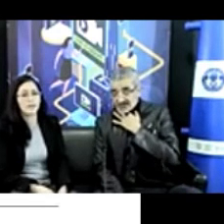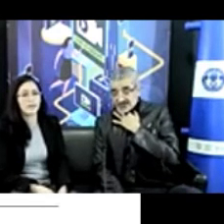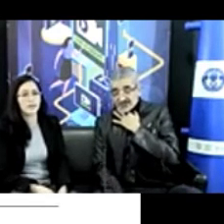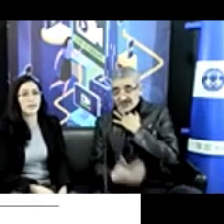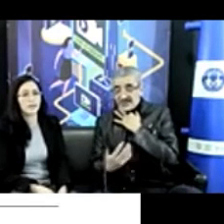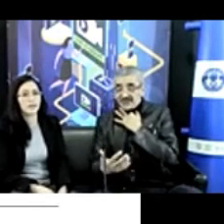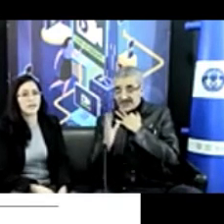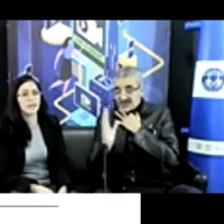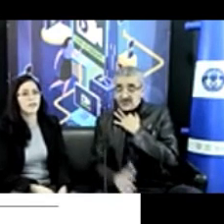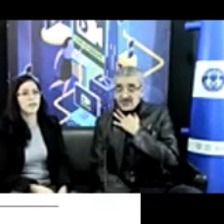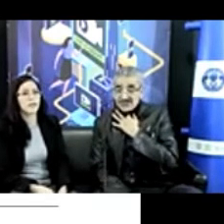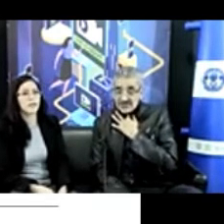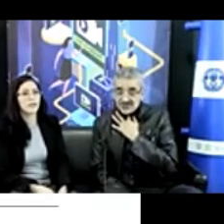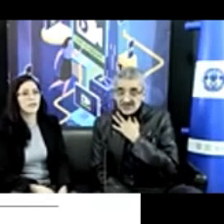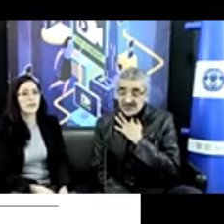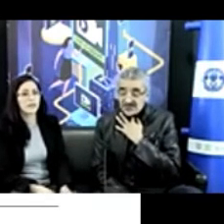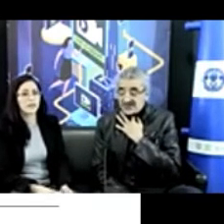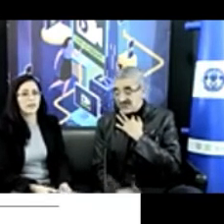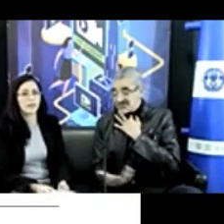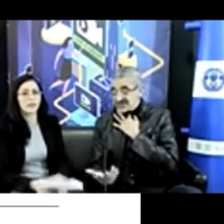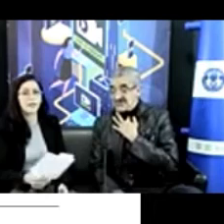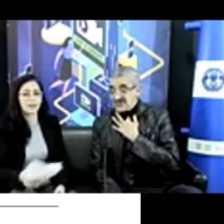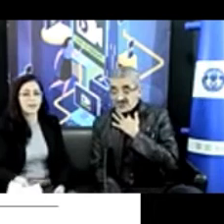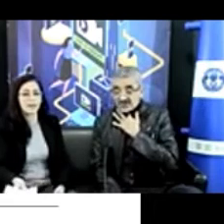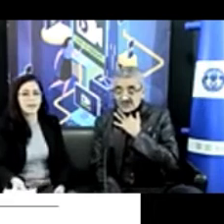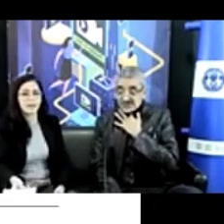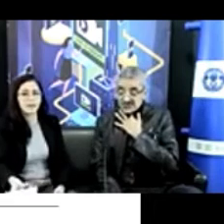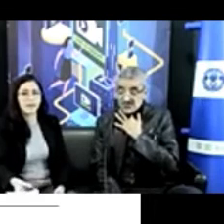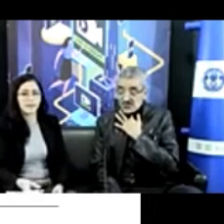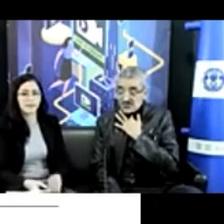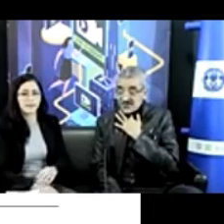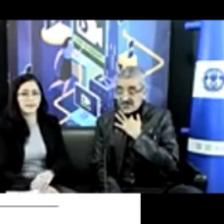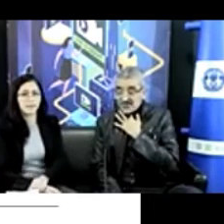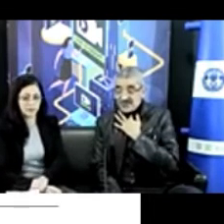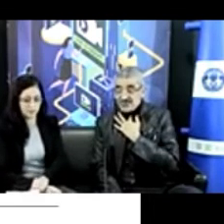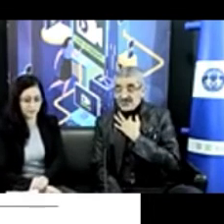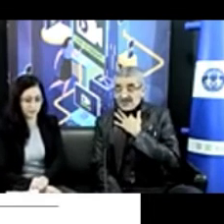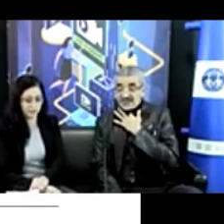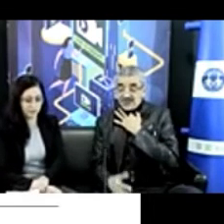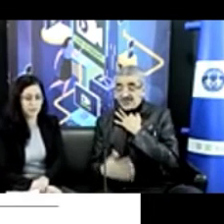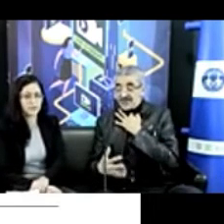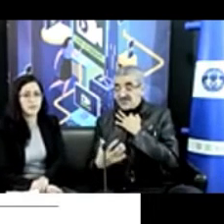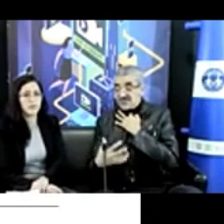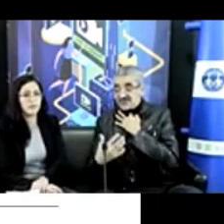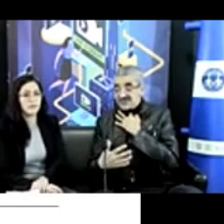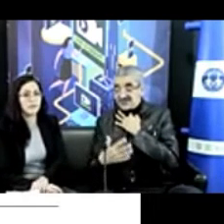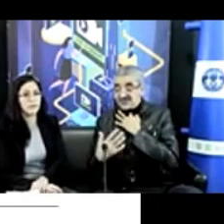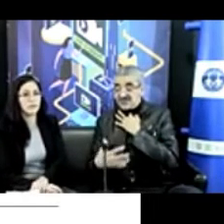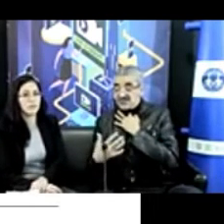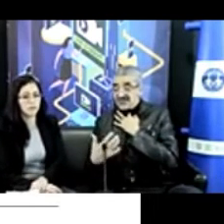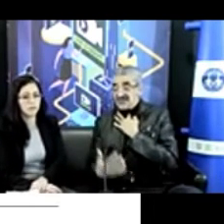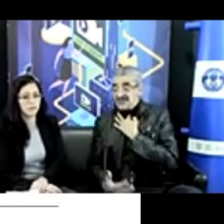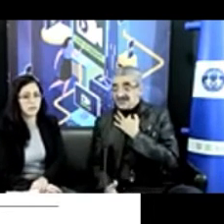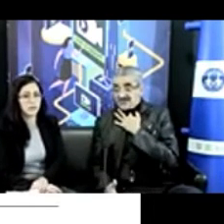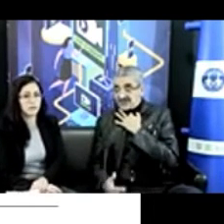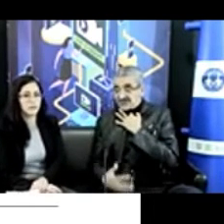que aquí debe, como ya se nos acaba el tiempo, es un espacio muy pequeño. Aquí lo que queremos es